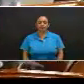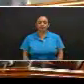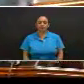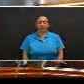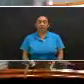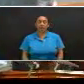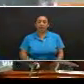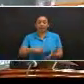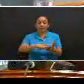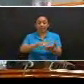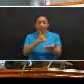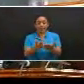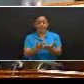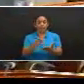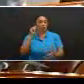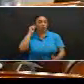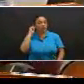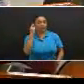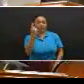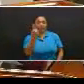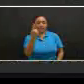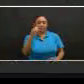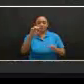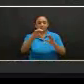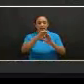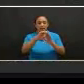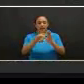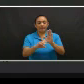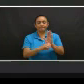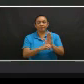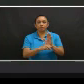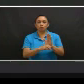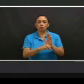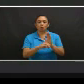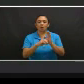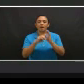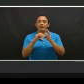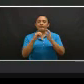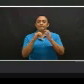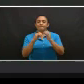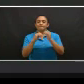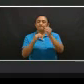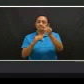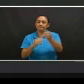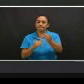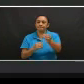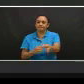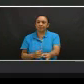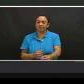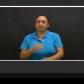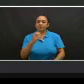En el libro de Génesis, capítulo número 28 y verso número